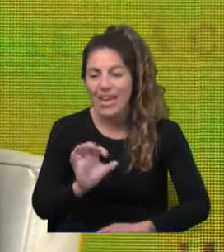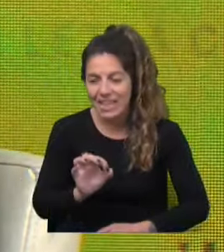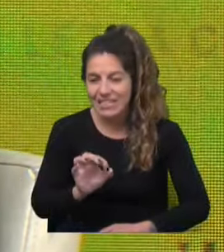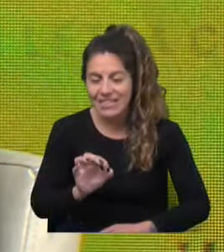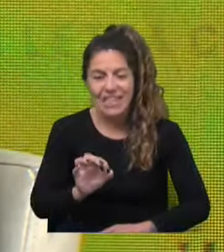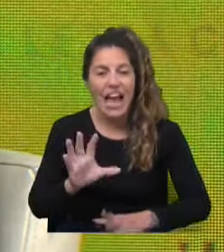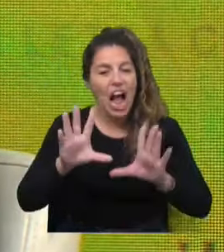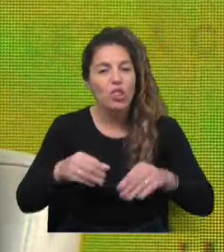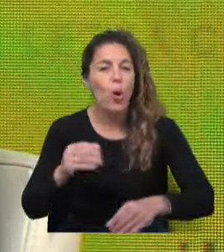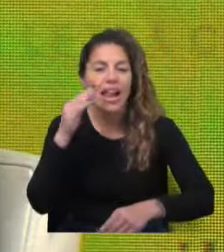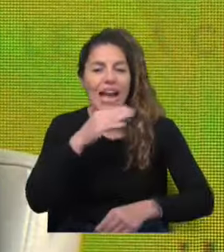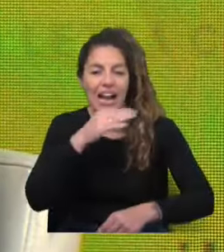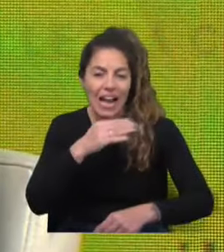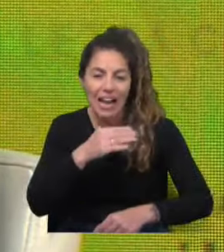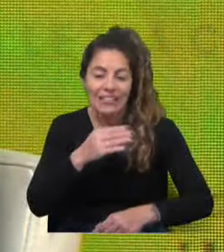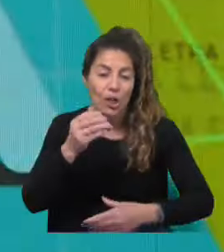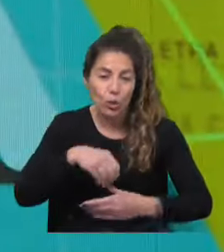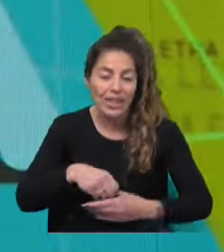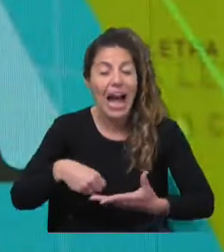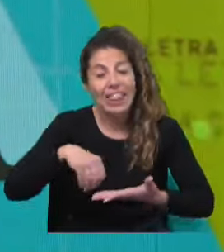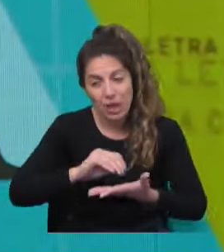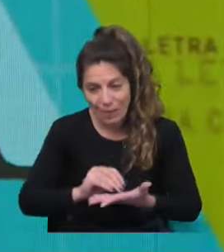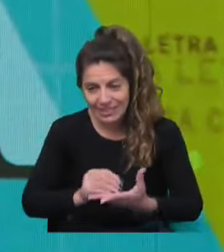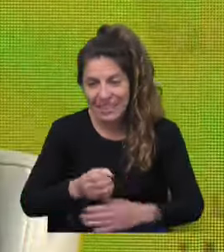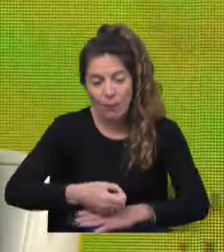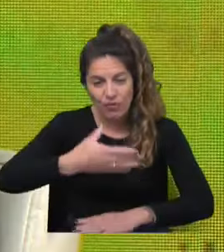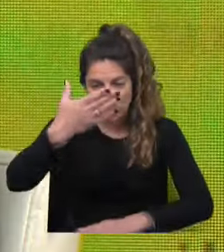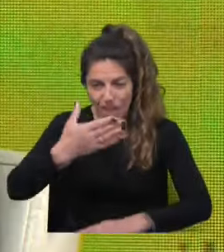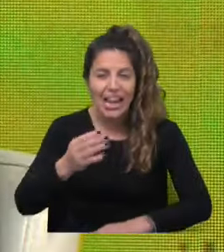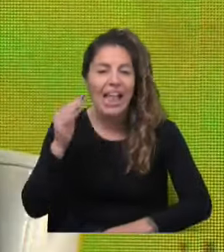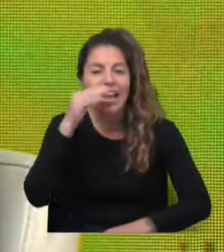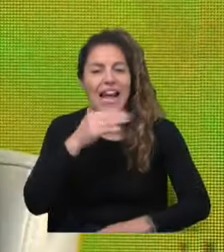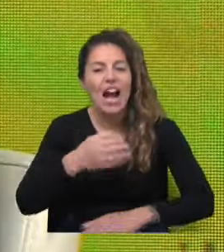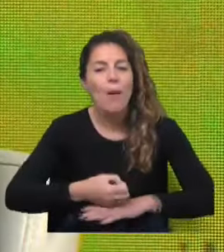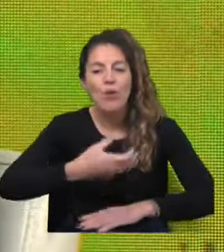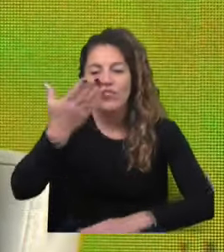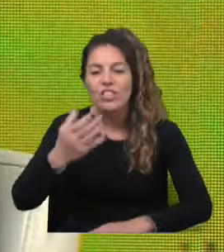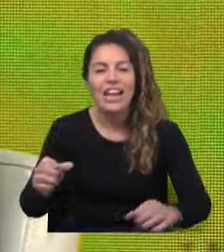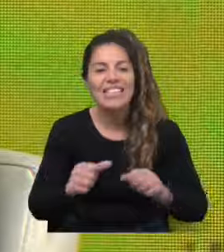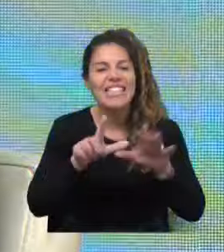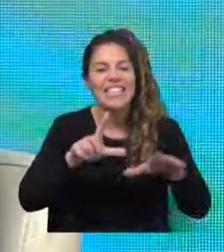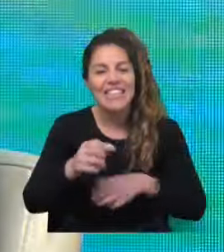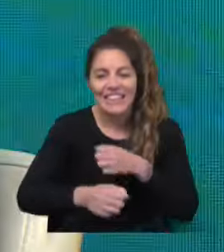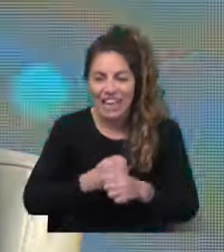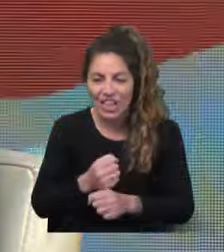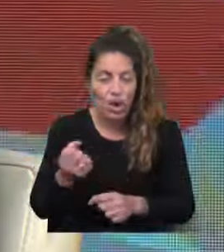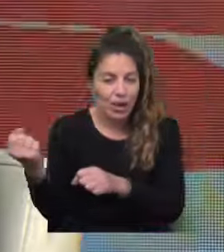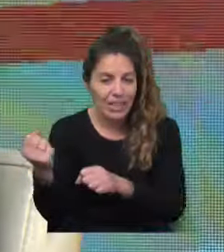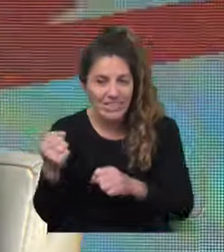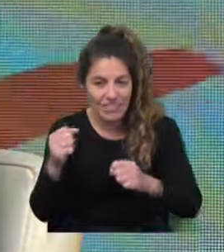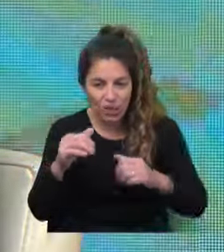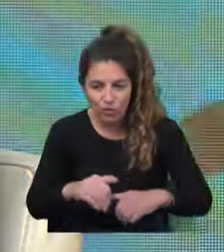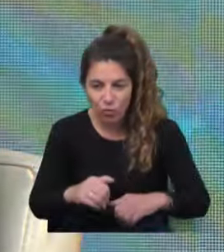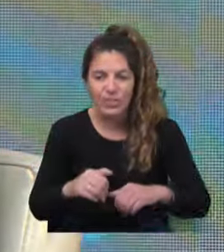a todas las cajas que hubieran. Además de la profesional. Además de la profesional. La Caja Profesional hace 70 años que se funde